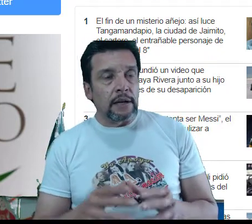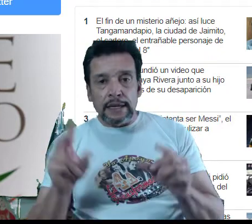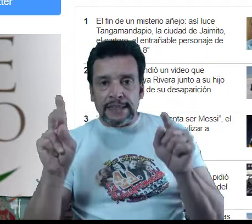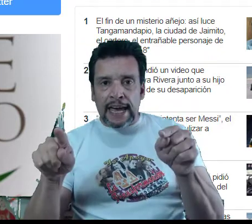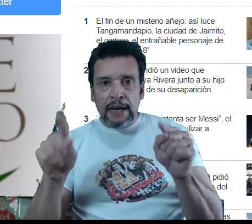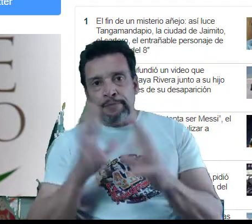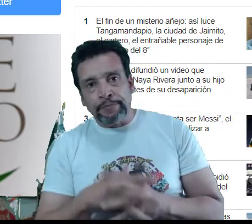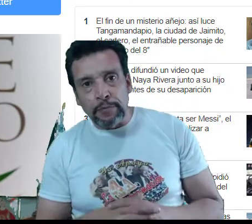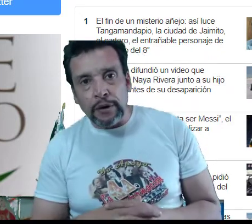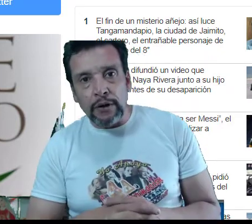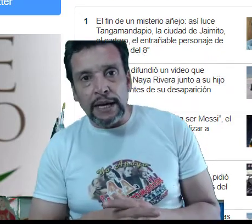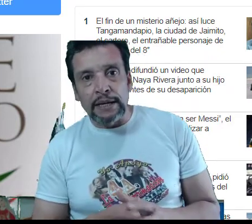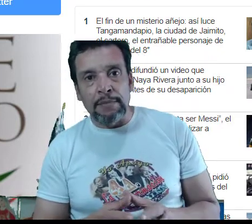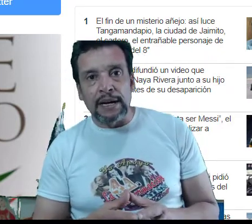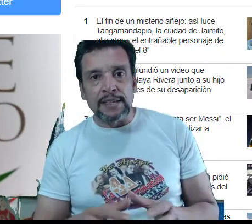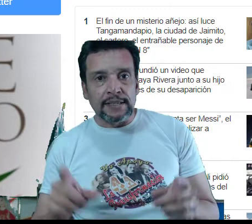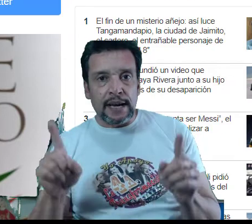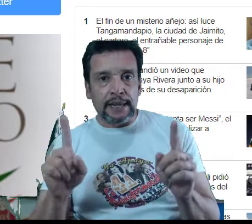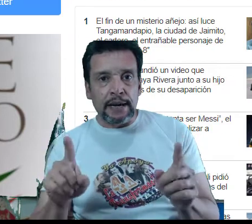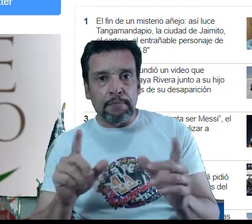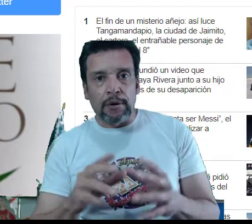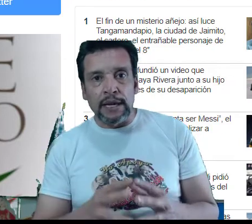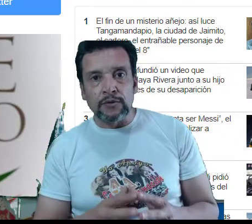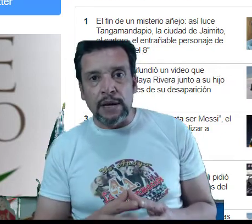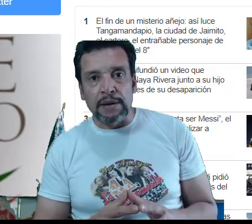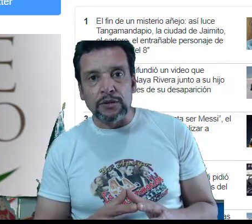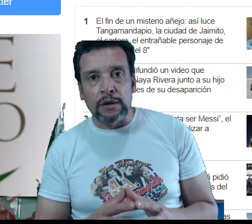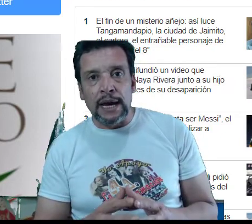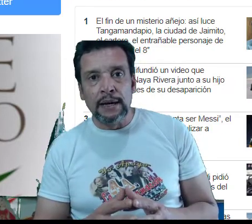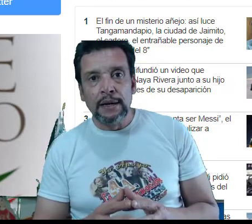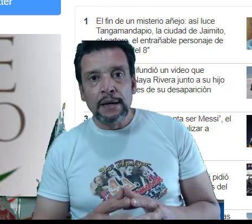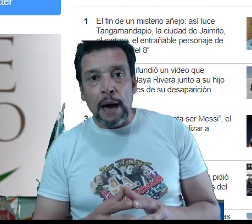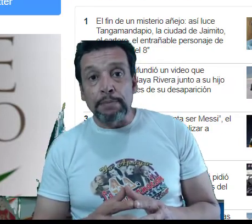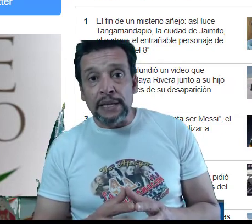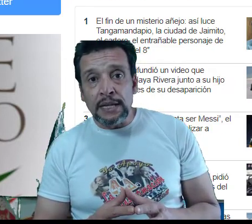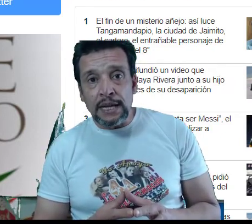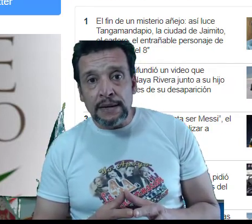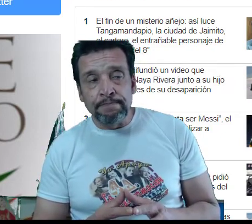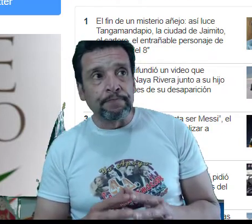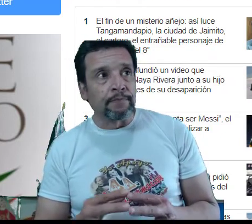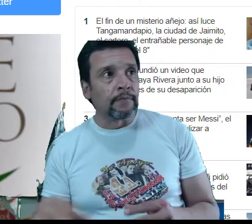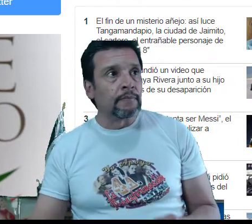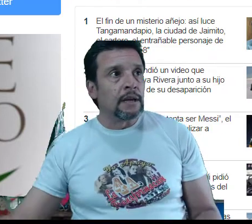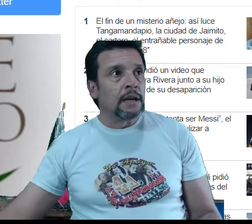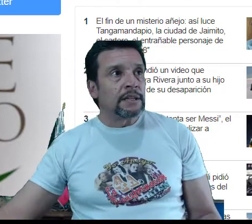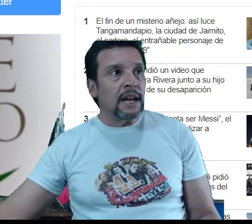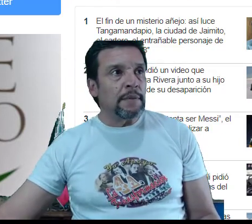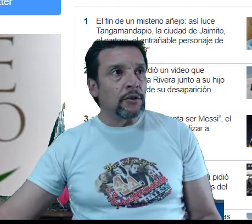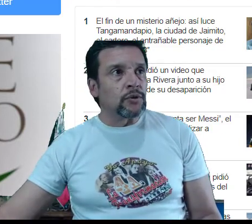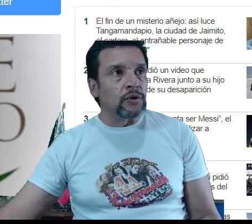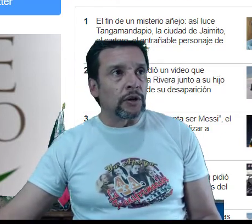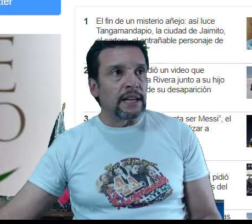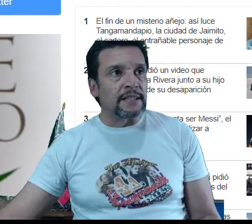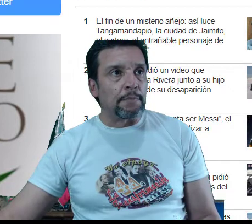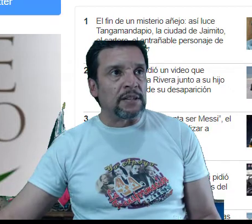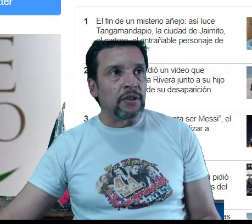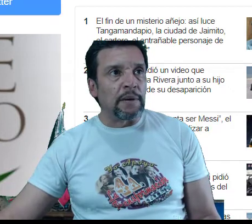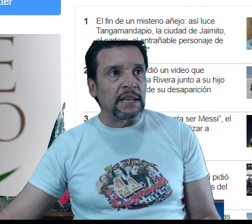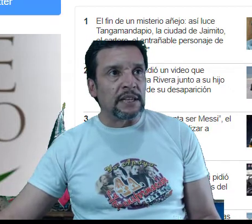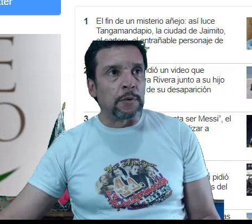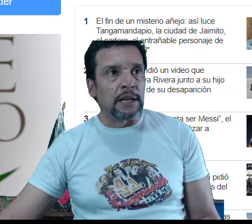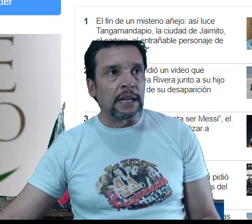César D., porque ahora hay que llamarle César D., porque ya es una persona aprehendida. Tiene al menos 11 órdenes